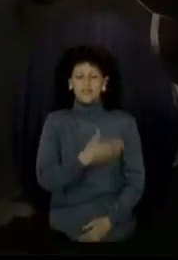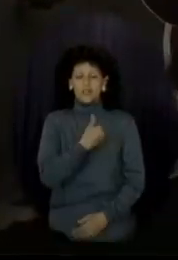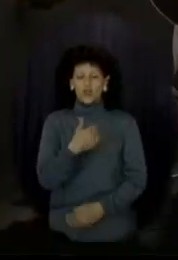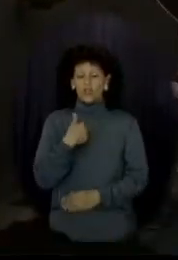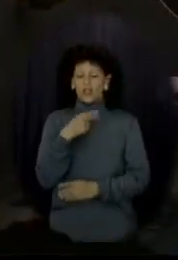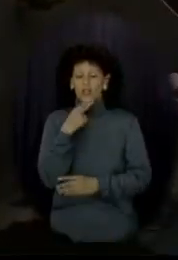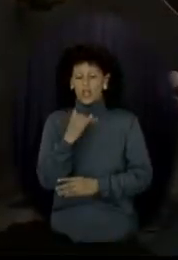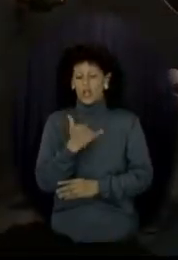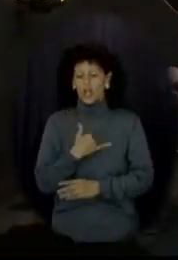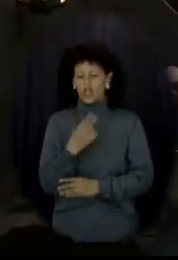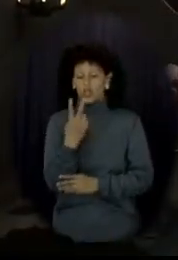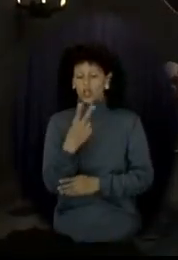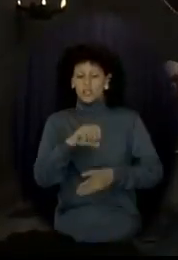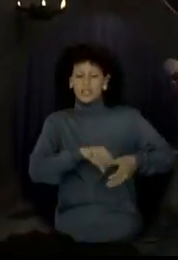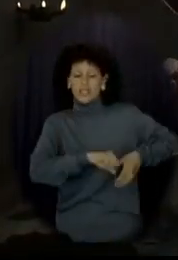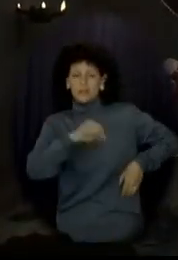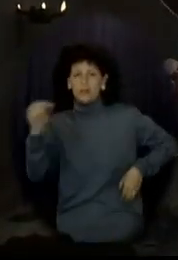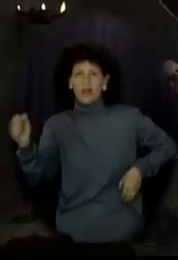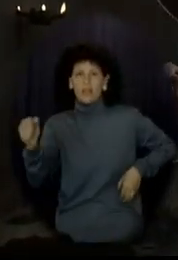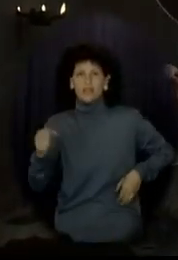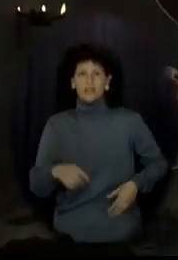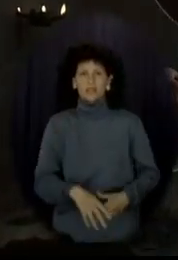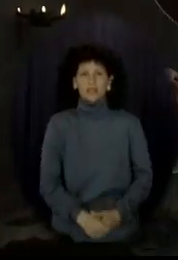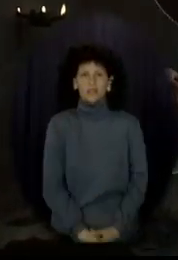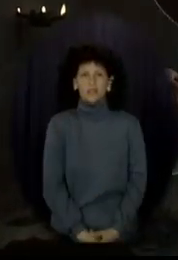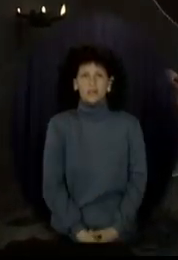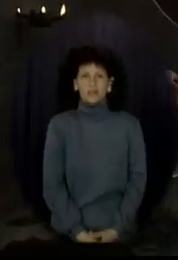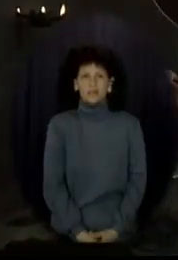Señor, aquí hay dos espadas.